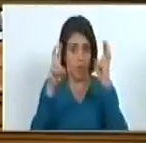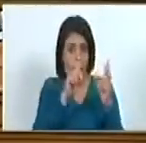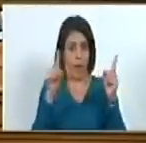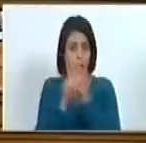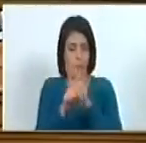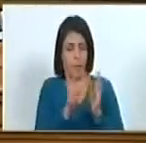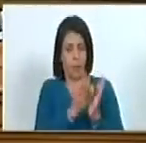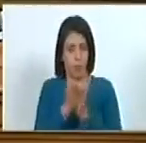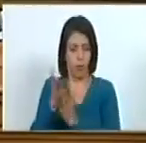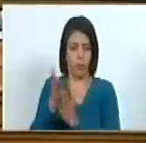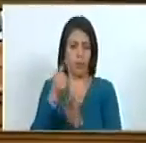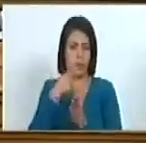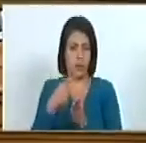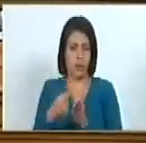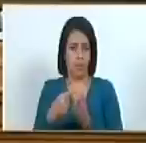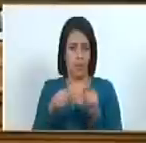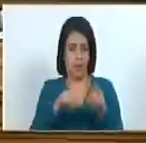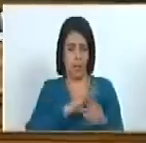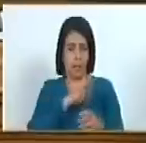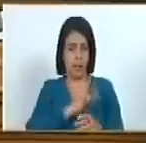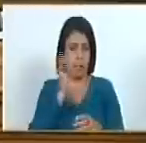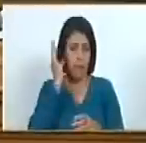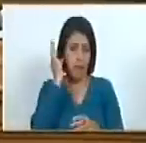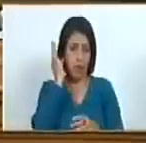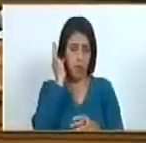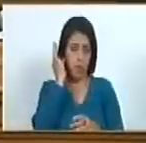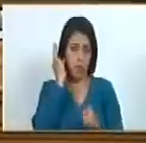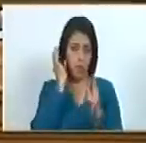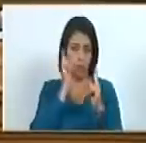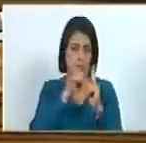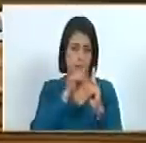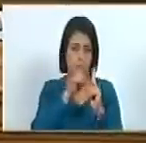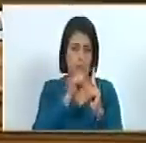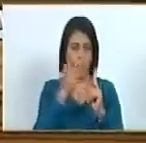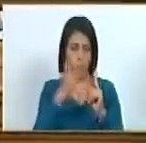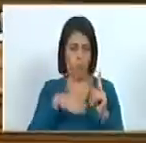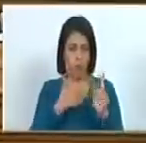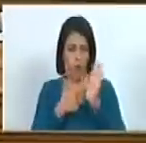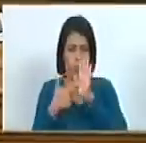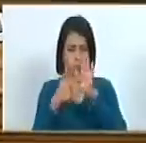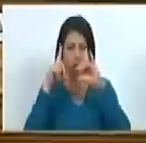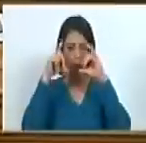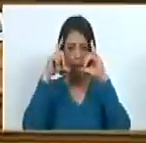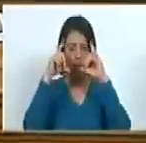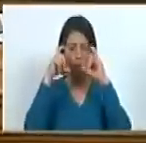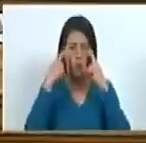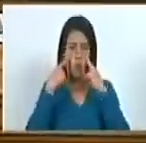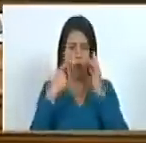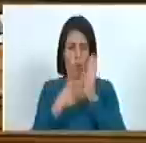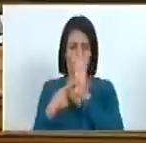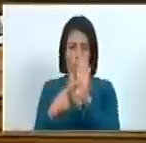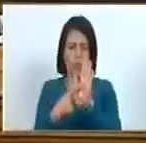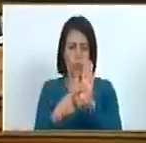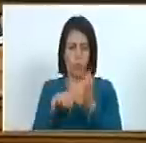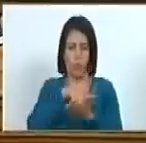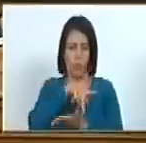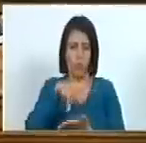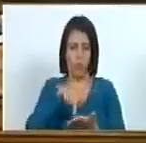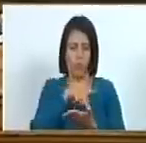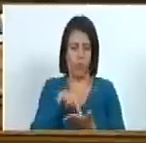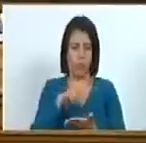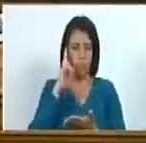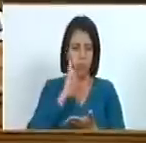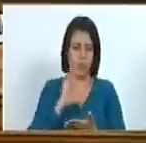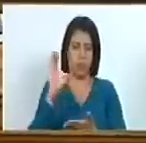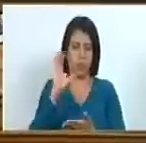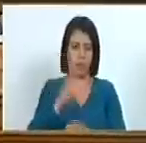voy a aterrizar a esta señora que está aquí, que usted muestra la foto de esta señora en la Plaza Bolívar de